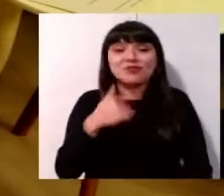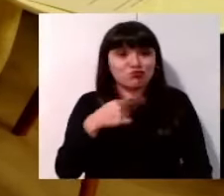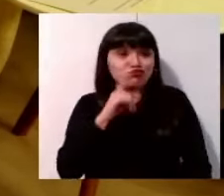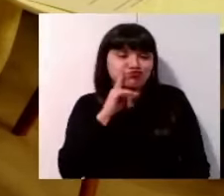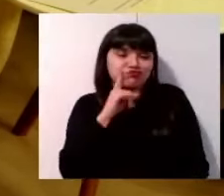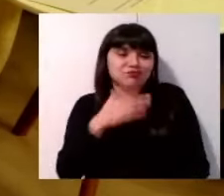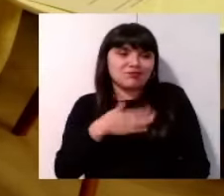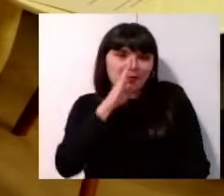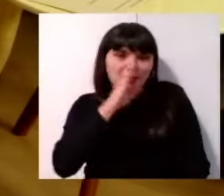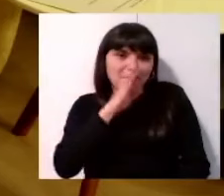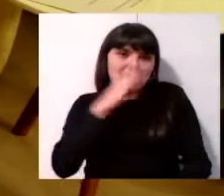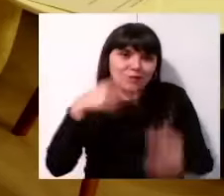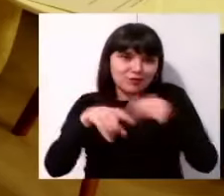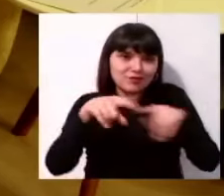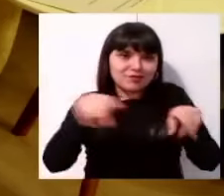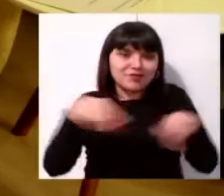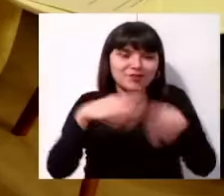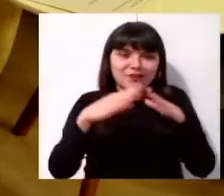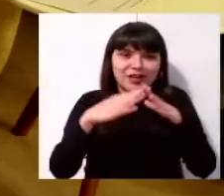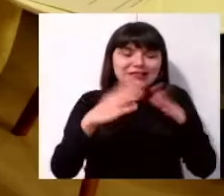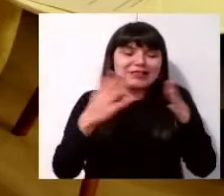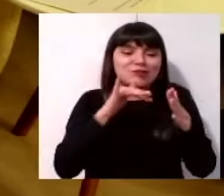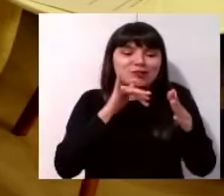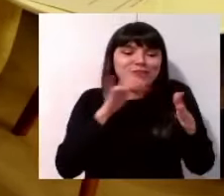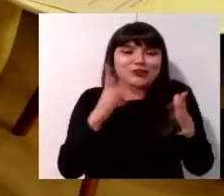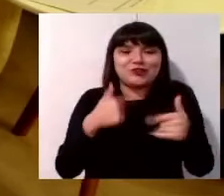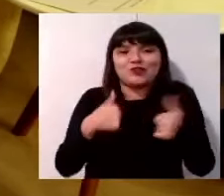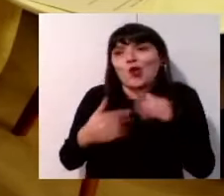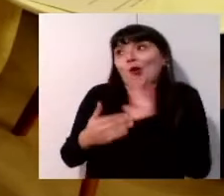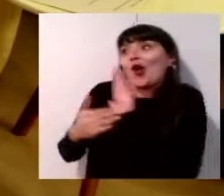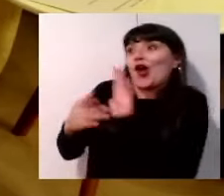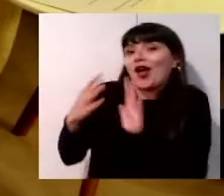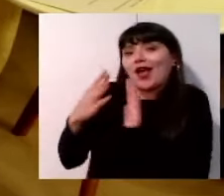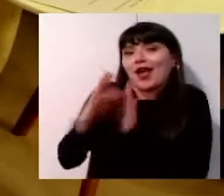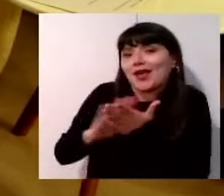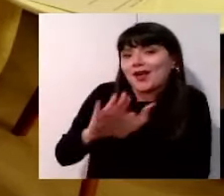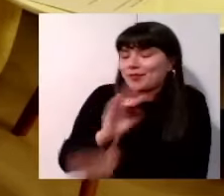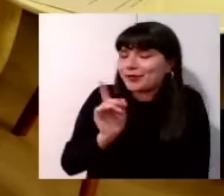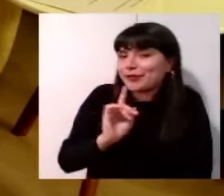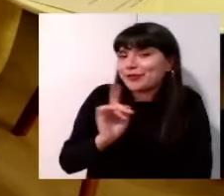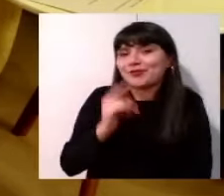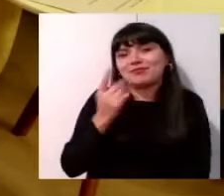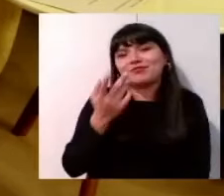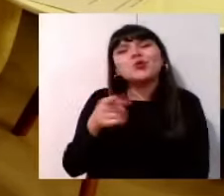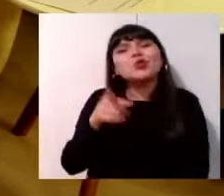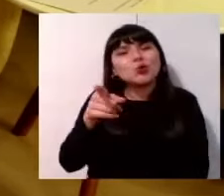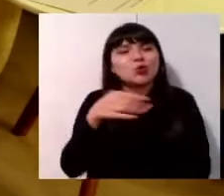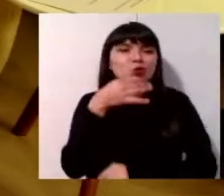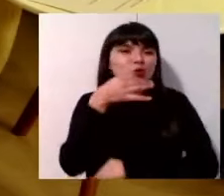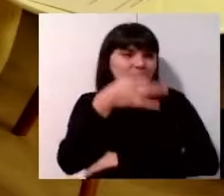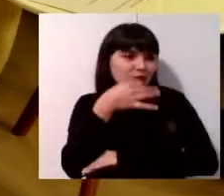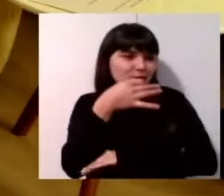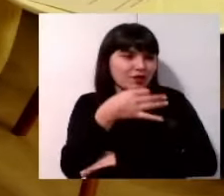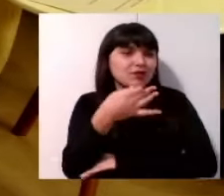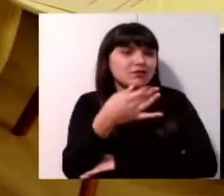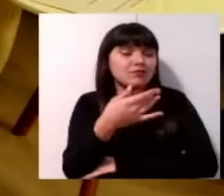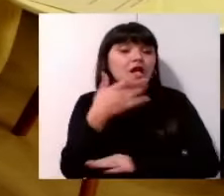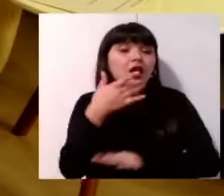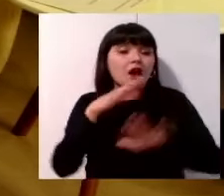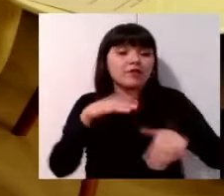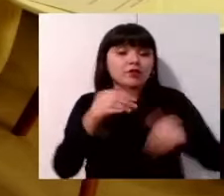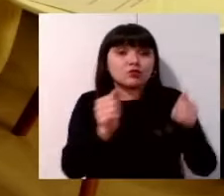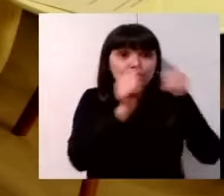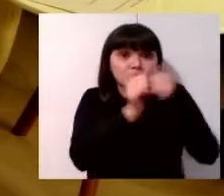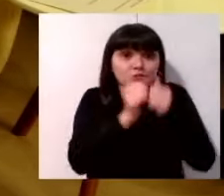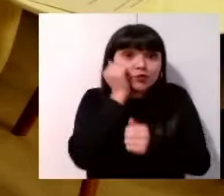entonces no soy el mejor ejemplo para eso. Pero, ¿qué recomiendas tú? Porque muchas veces la mascota los tranquiliza y se quedan dormidos con ellos, otras